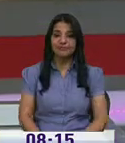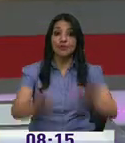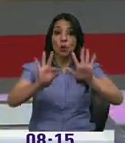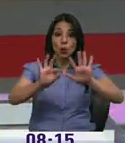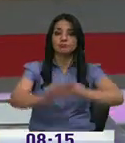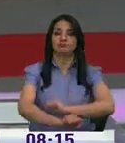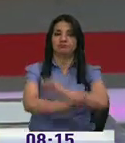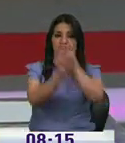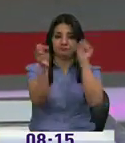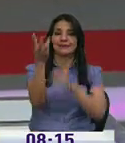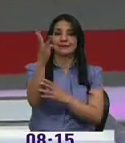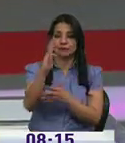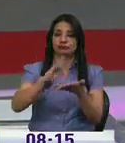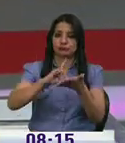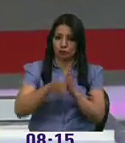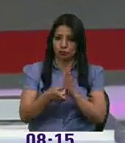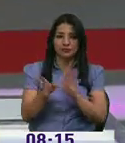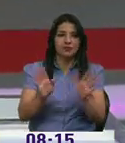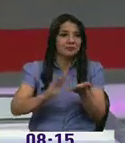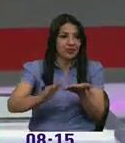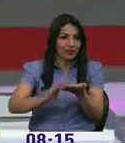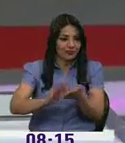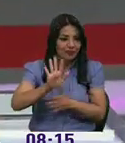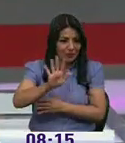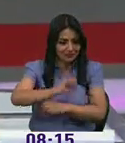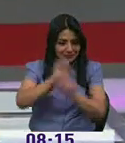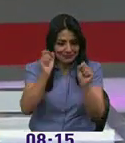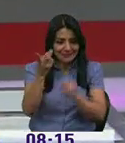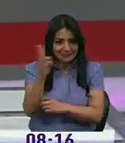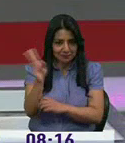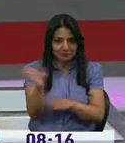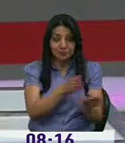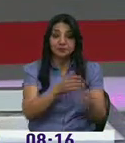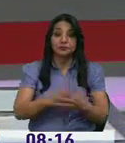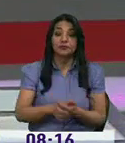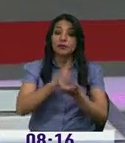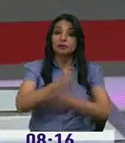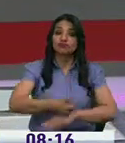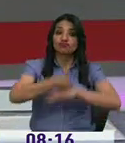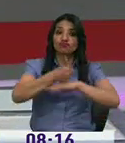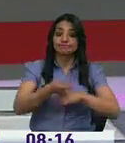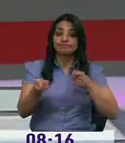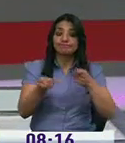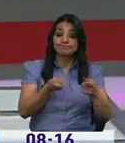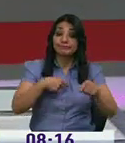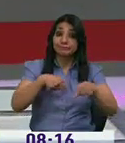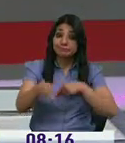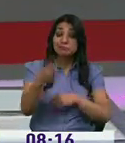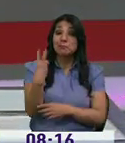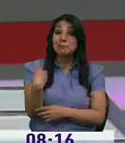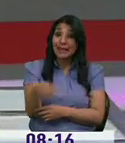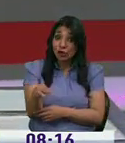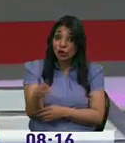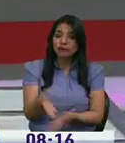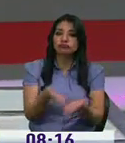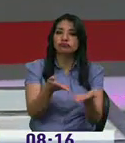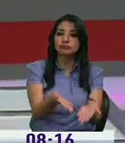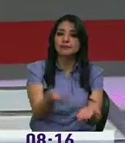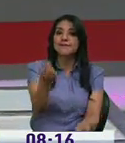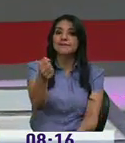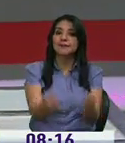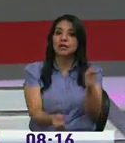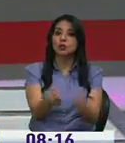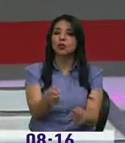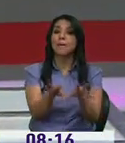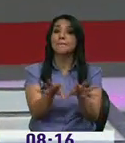8:16 de la mañana, 8:15, todavía no 16. Operativos de la Agencia Metropolitana de Tránsito dejaron este día miércoles varios vehículos